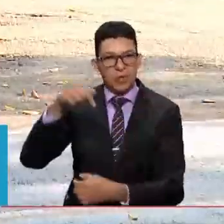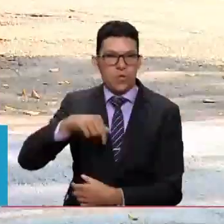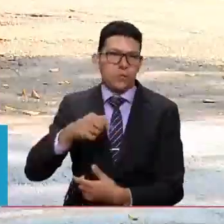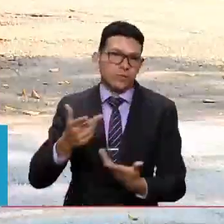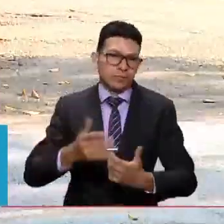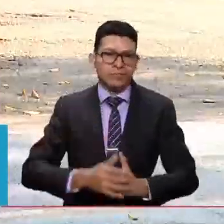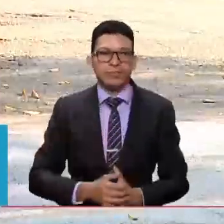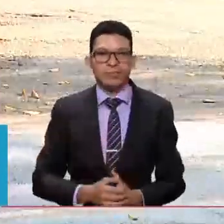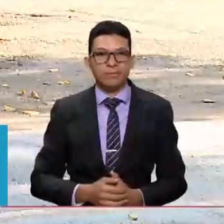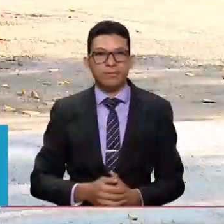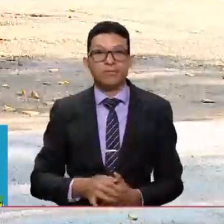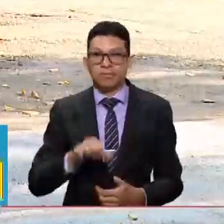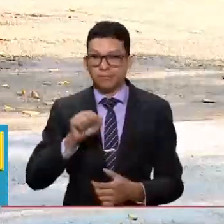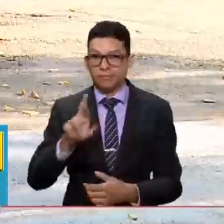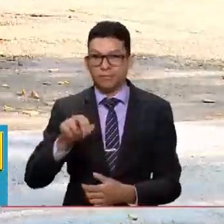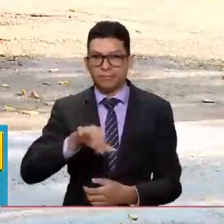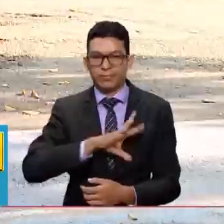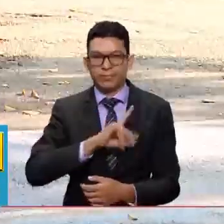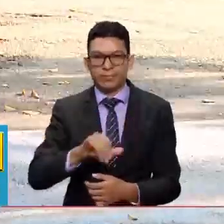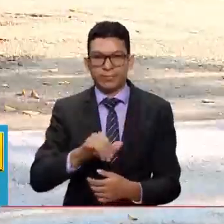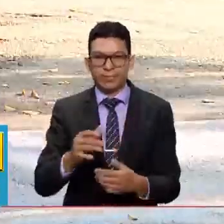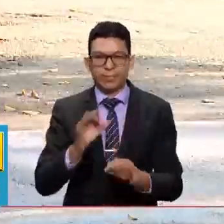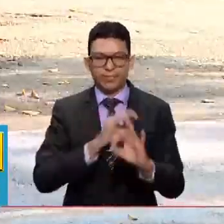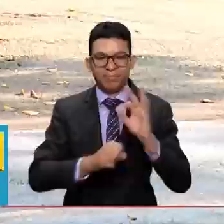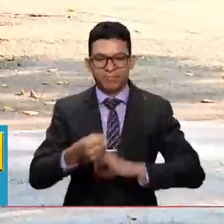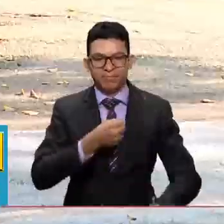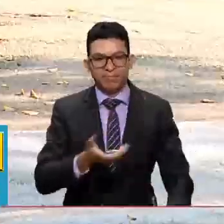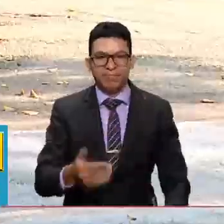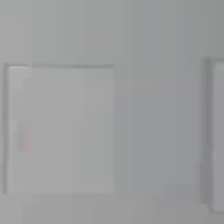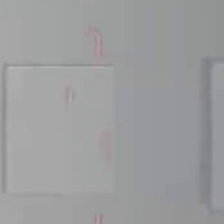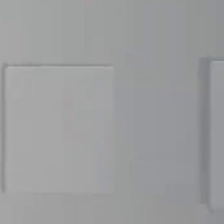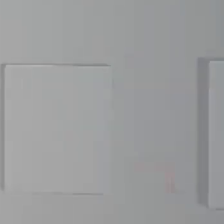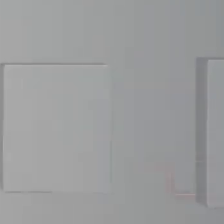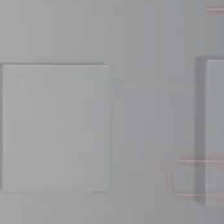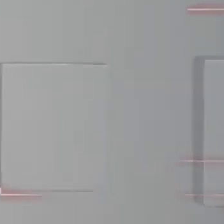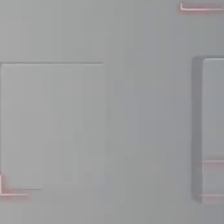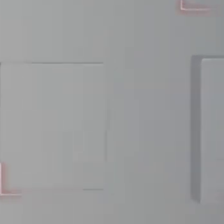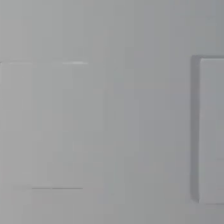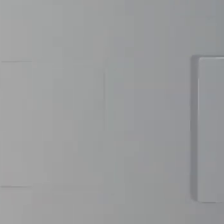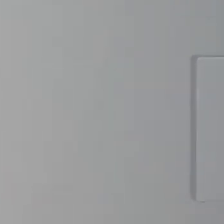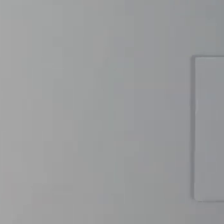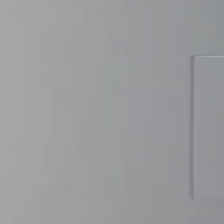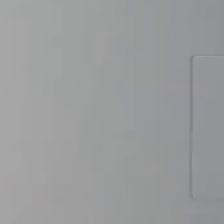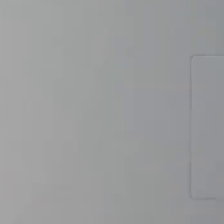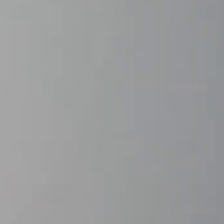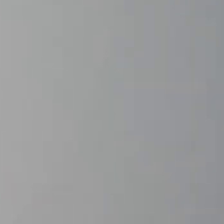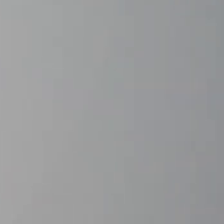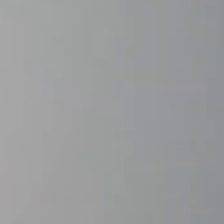Desde el sur de Cali me despido, Daniel Millán, para Telepacífico Noticias.